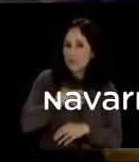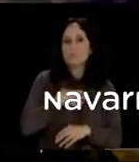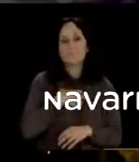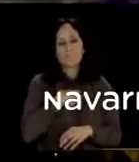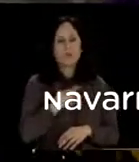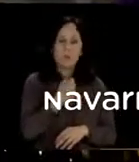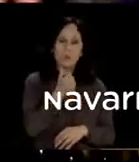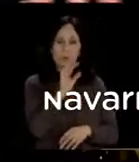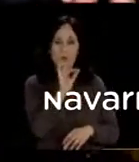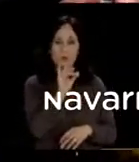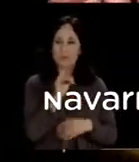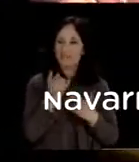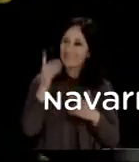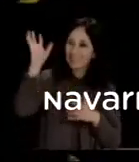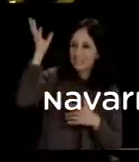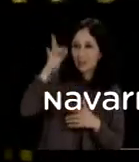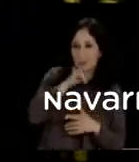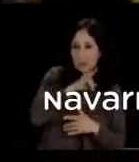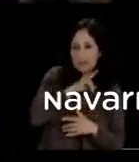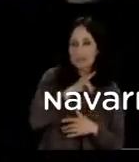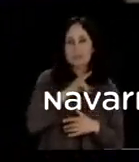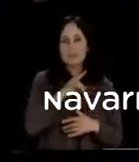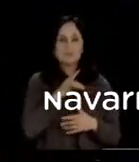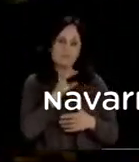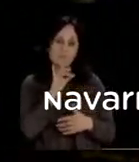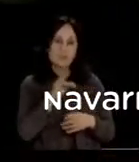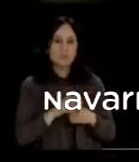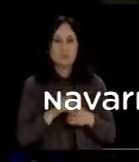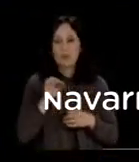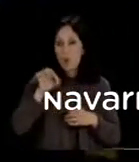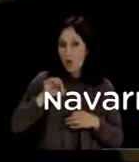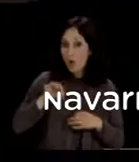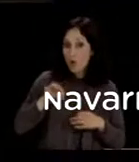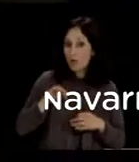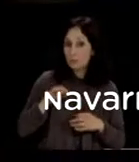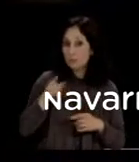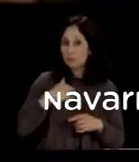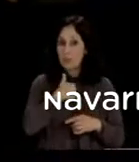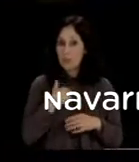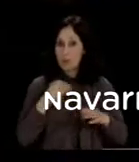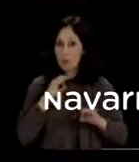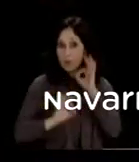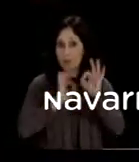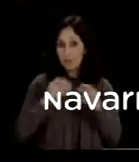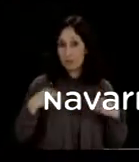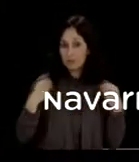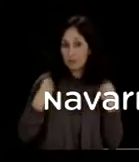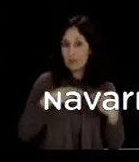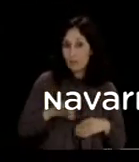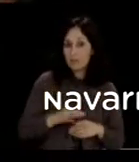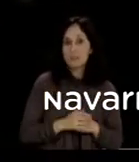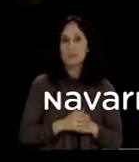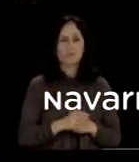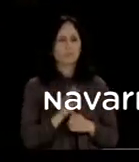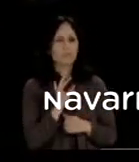la verdad. Sí. Lo malo el tiempo, ¿no? Este año, ¿o qué? Sí. ¿Hoy se podrá disfrutar siendo de la organización sí, o no? Sí, sí. Sí,